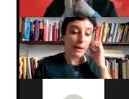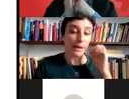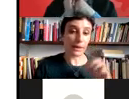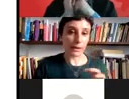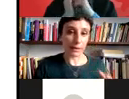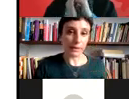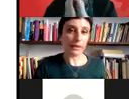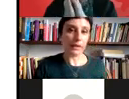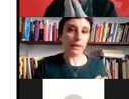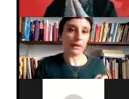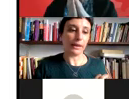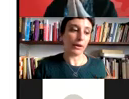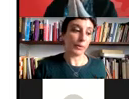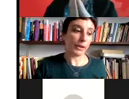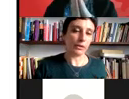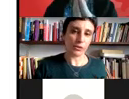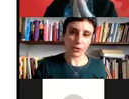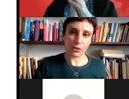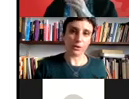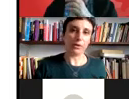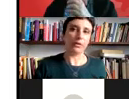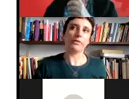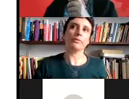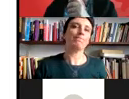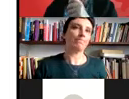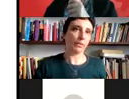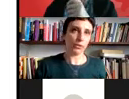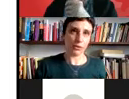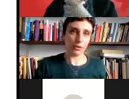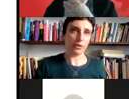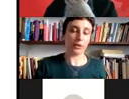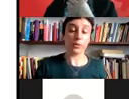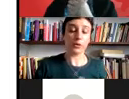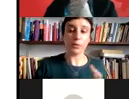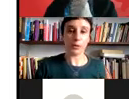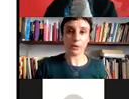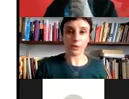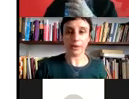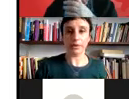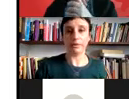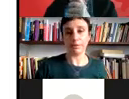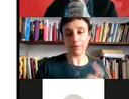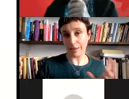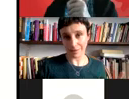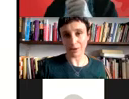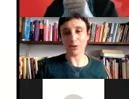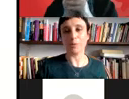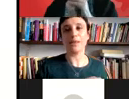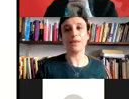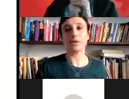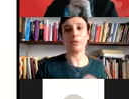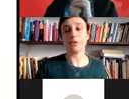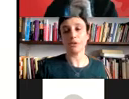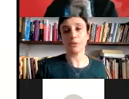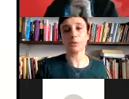3 palabras, que realmente la COVID no solo rompió un montón de la